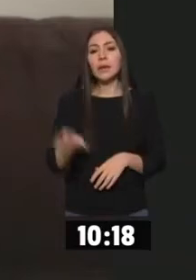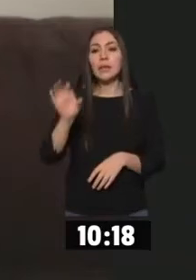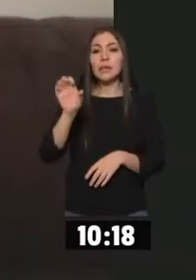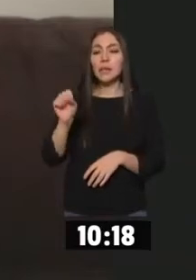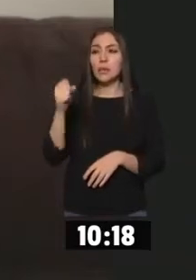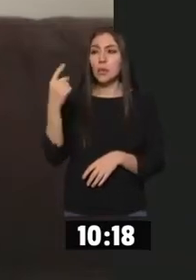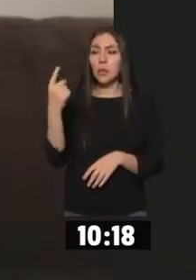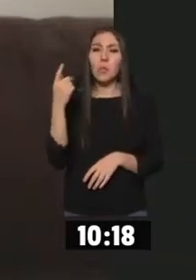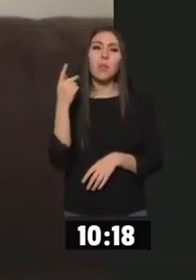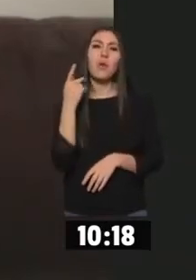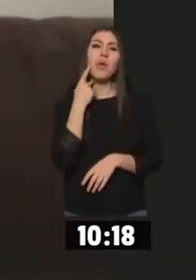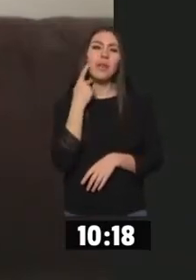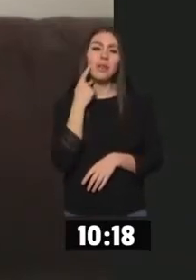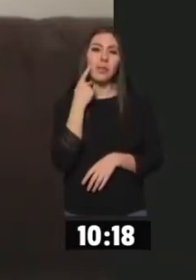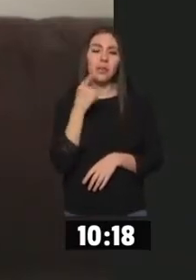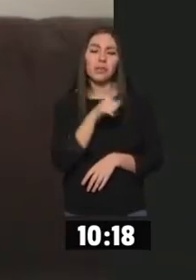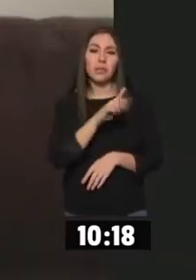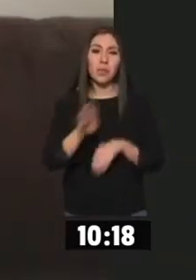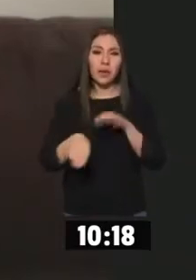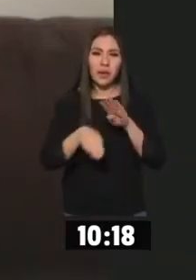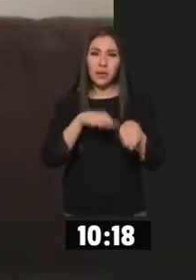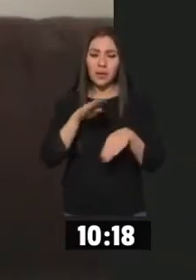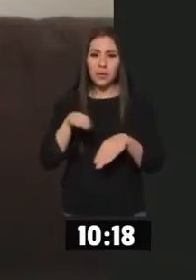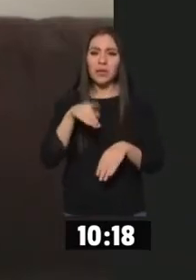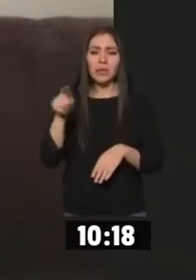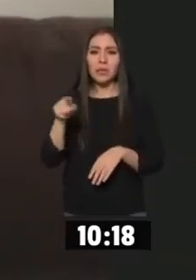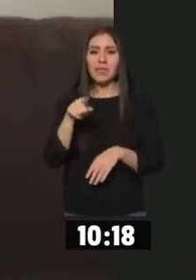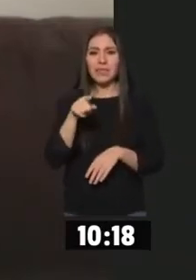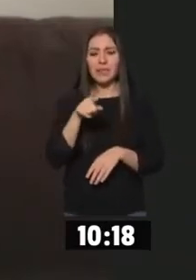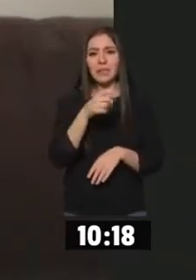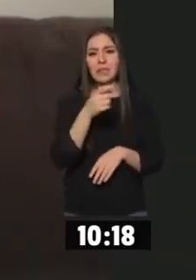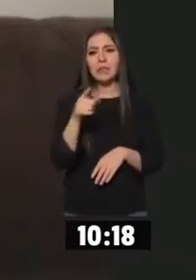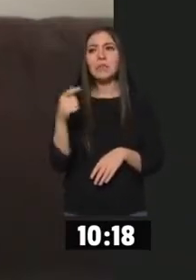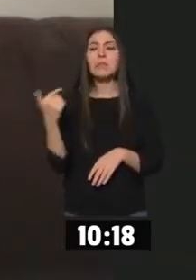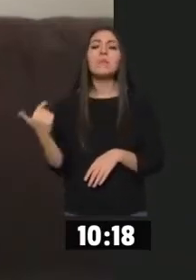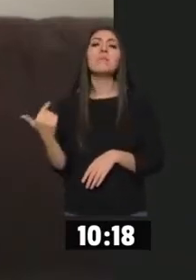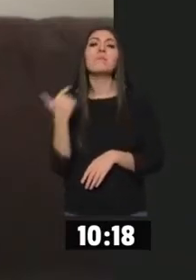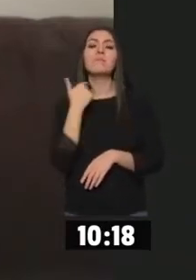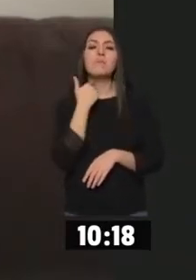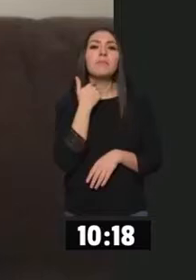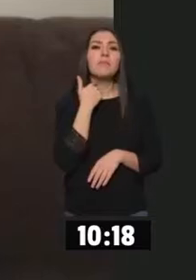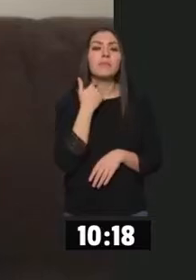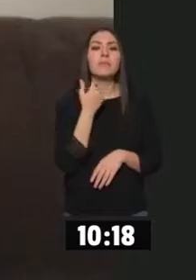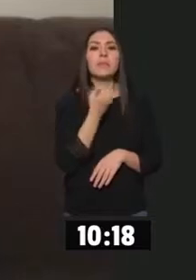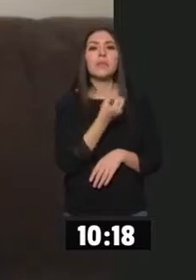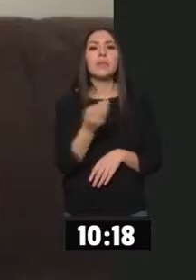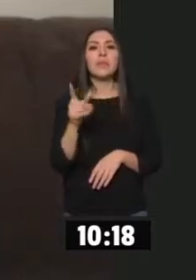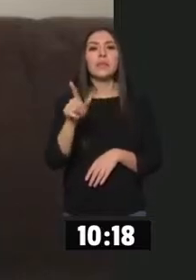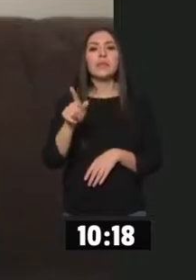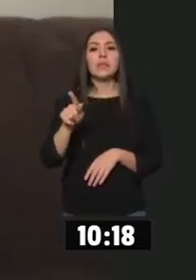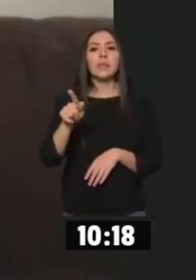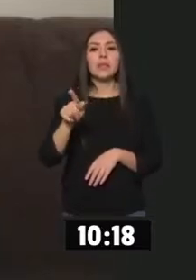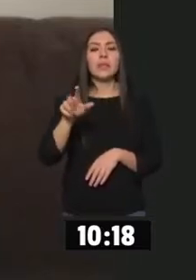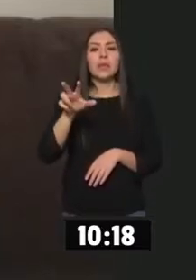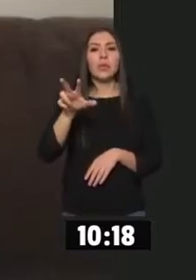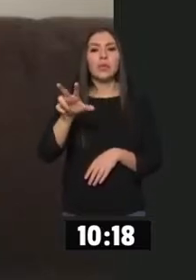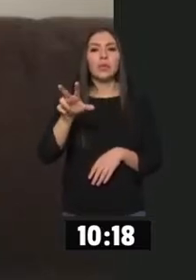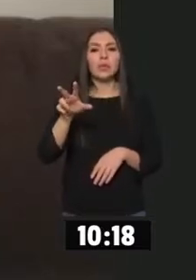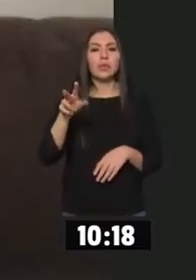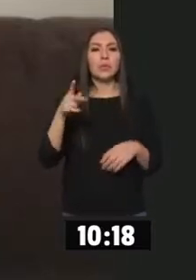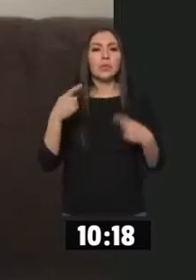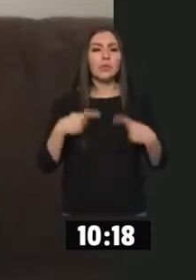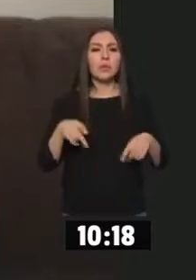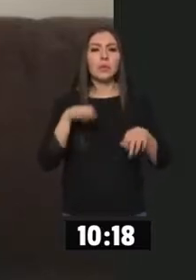que perdieron la vida en estos atentados, fueron asesinados también 78 servidores públicos sin militancia partidista